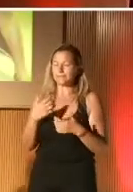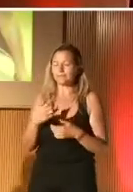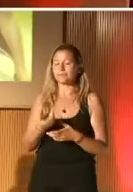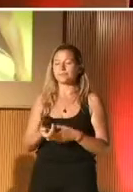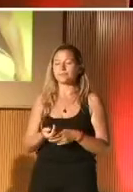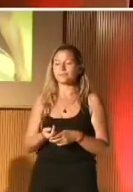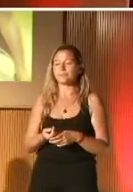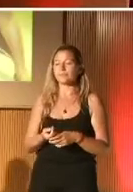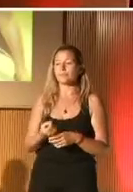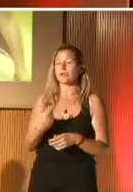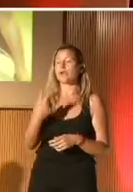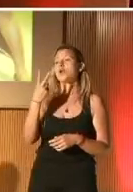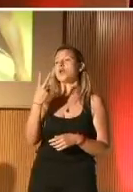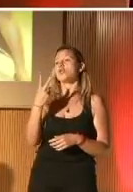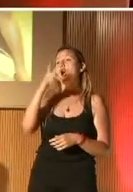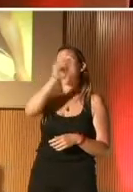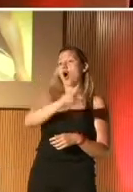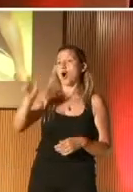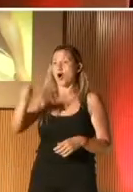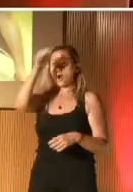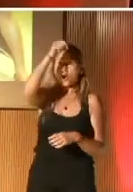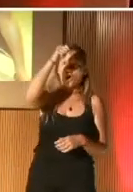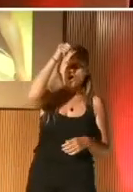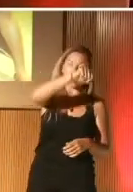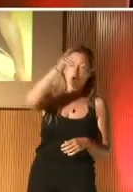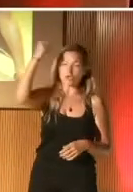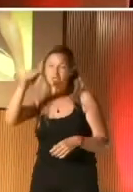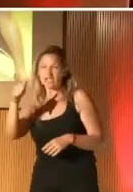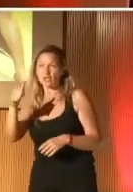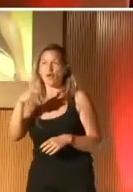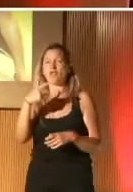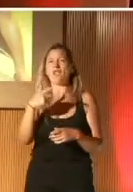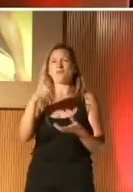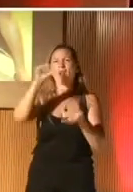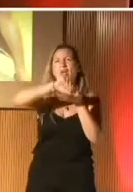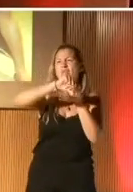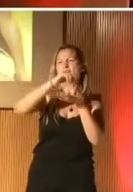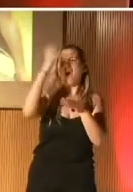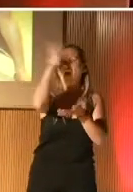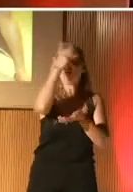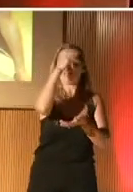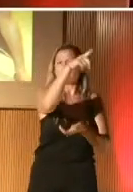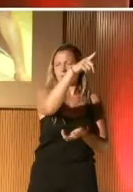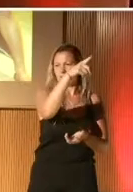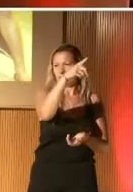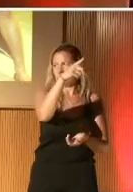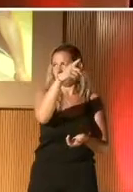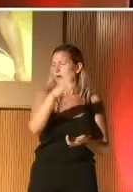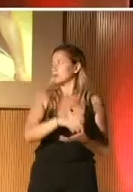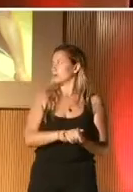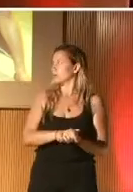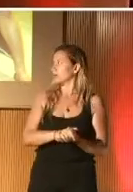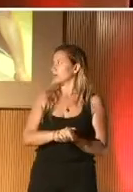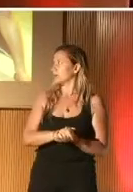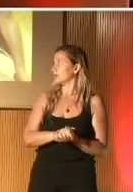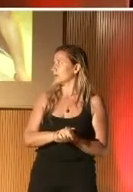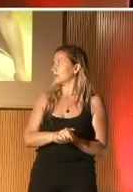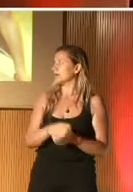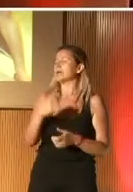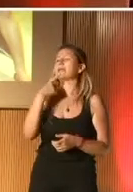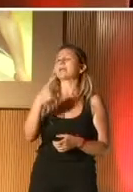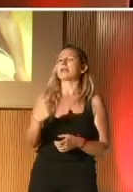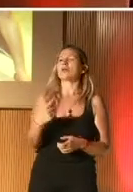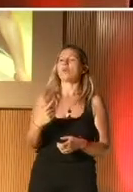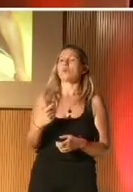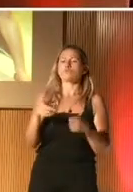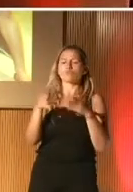St. Mary's School de una ciudad de Massachusetts, no soy capaz de decir el nombre, lo siento, dijeron haber doblado un